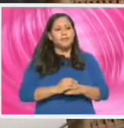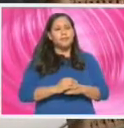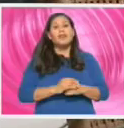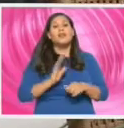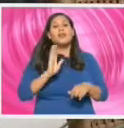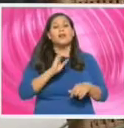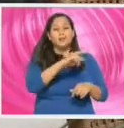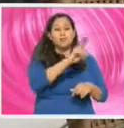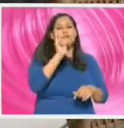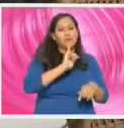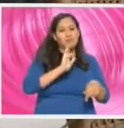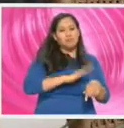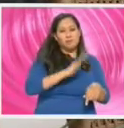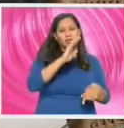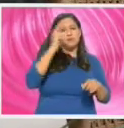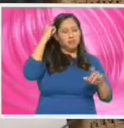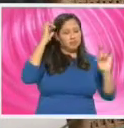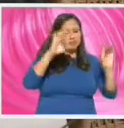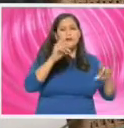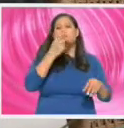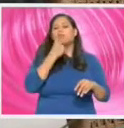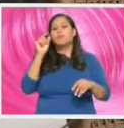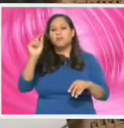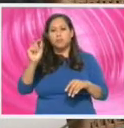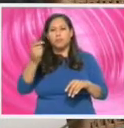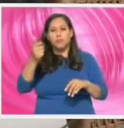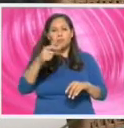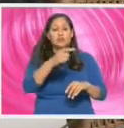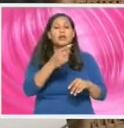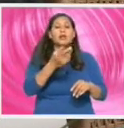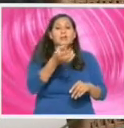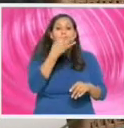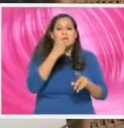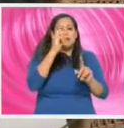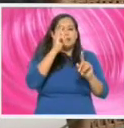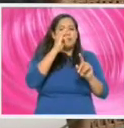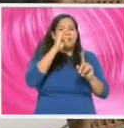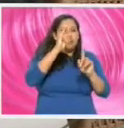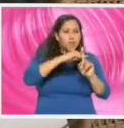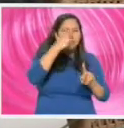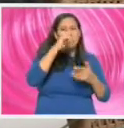común que las mujeres presenten migrañas. La ingesta de anticonceptivos no son favorables.